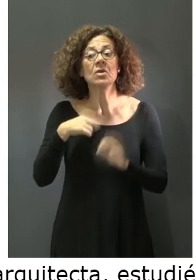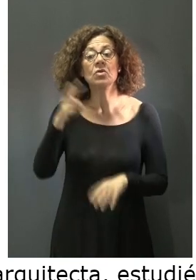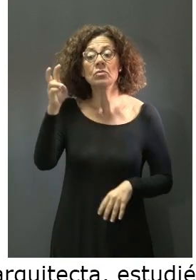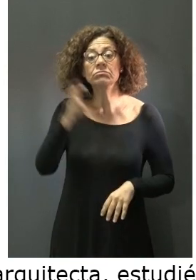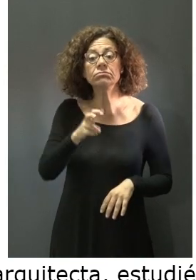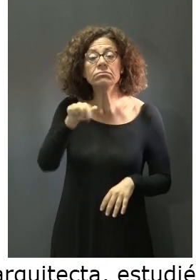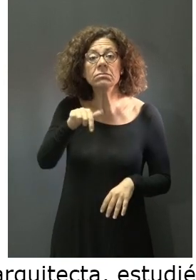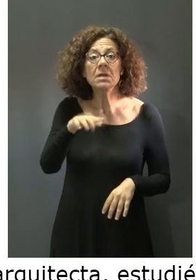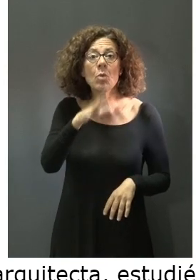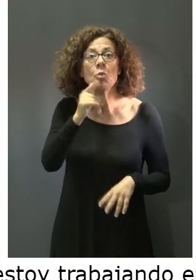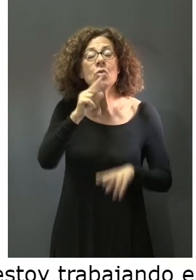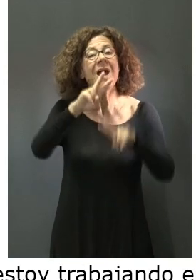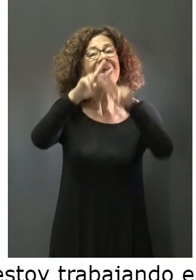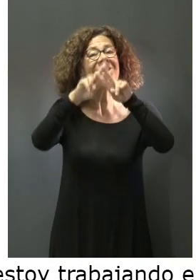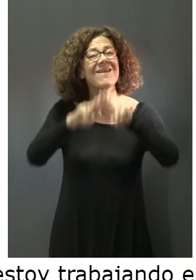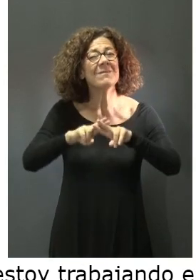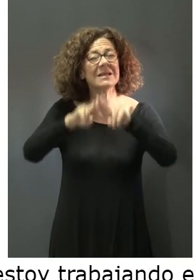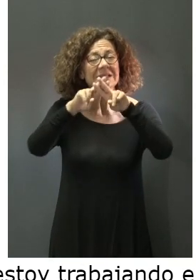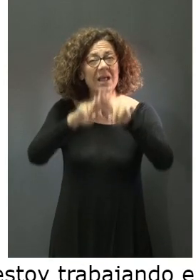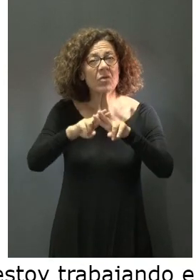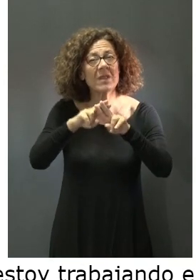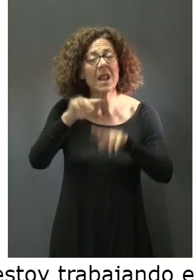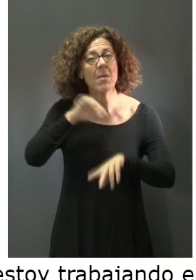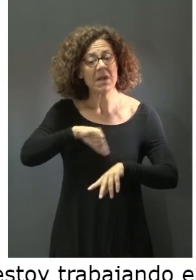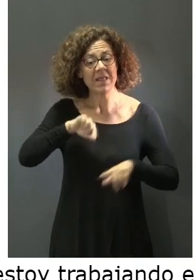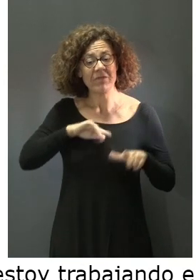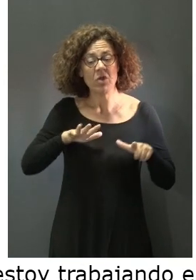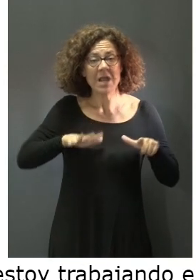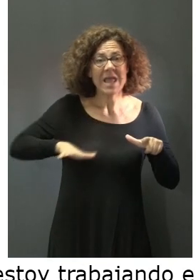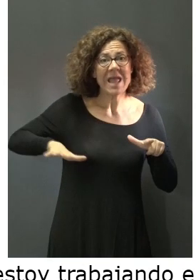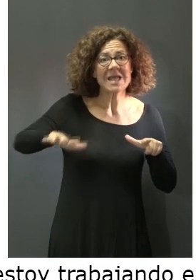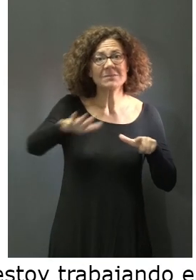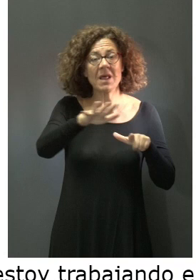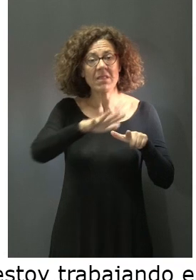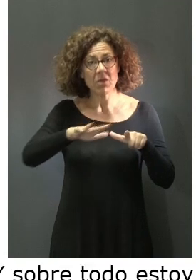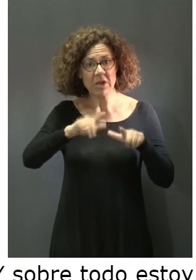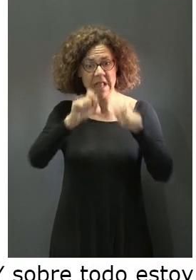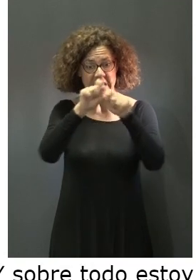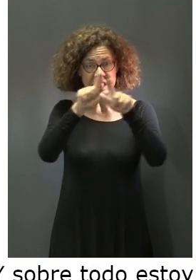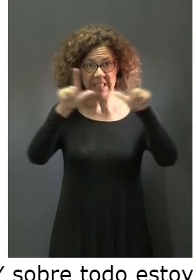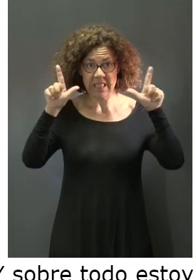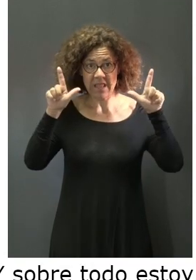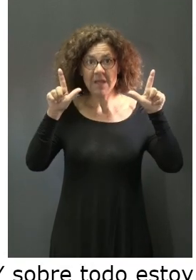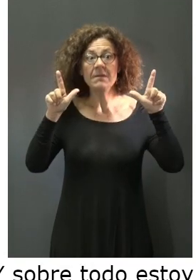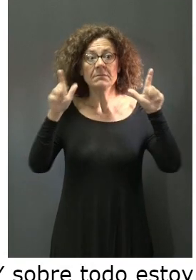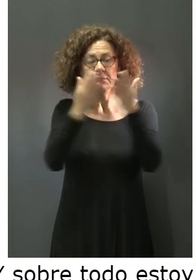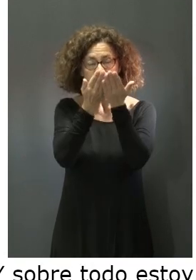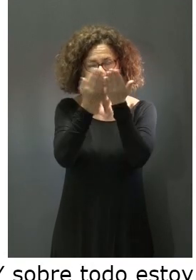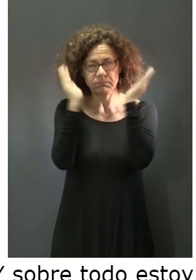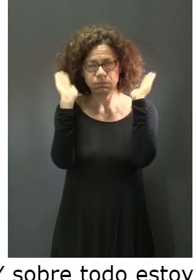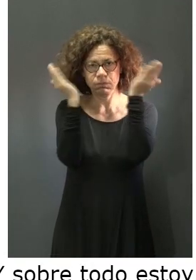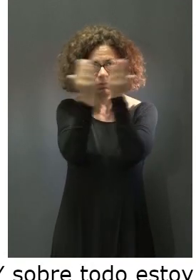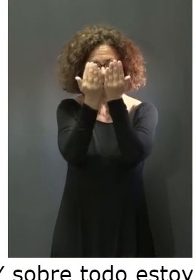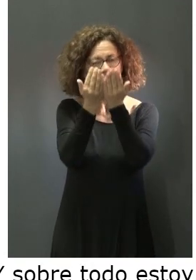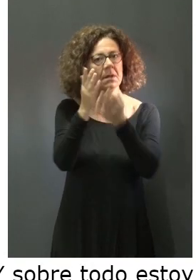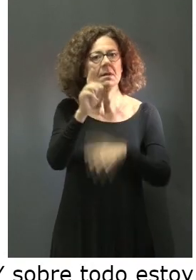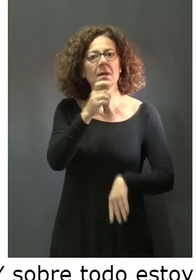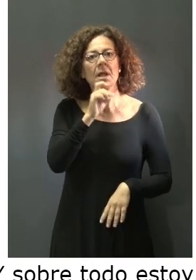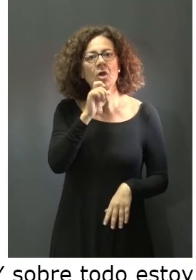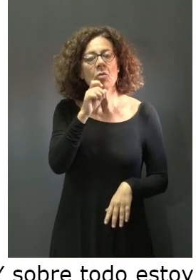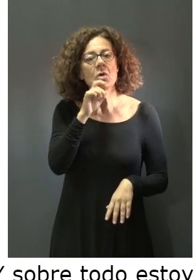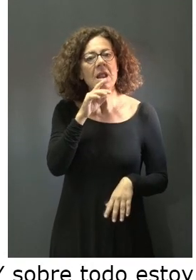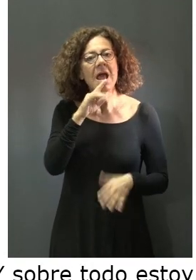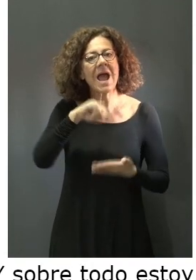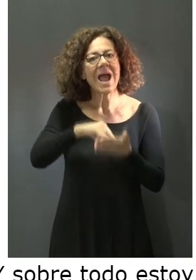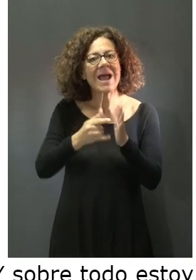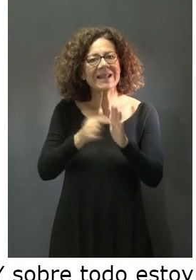porque realicé una investigación, ¿vale?, sobre la percepción espacial y el trastorno del espectro autista y cómo la arquitectura y la percepción